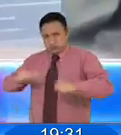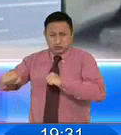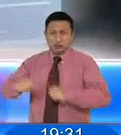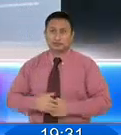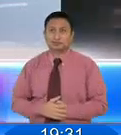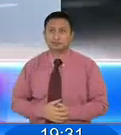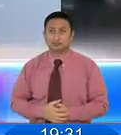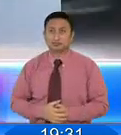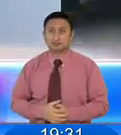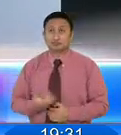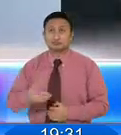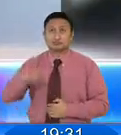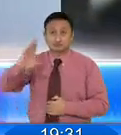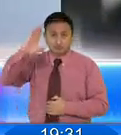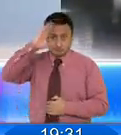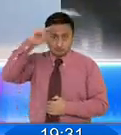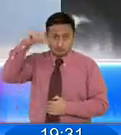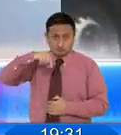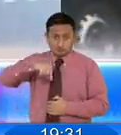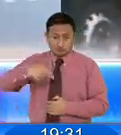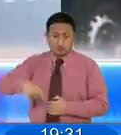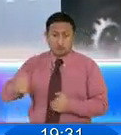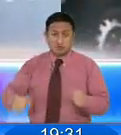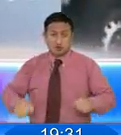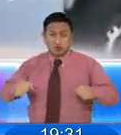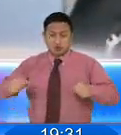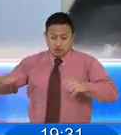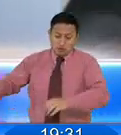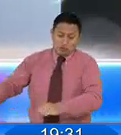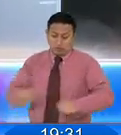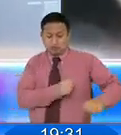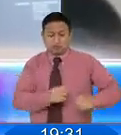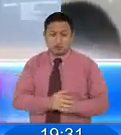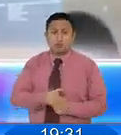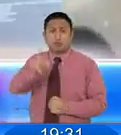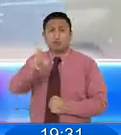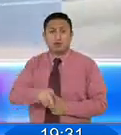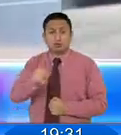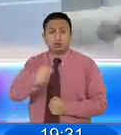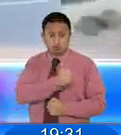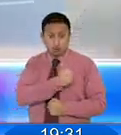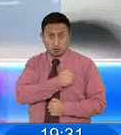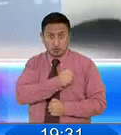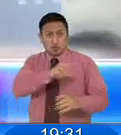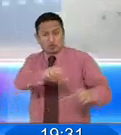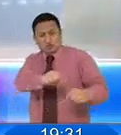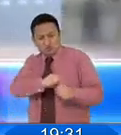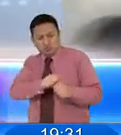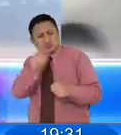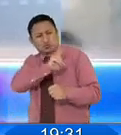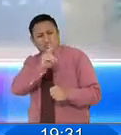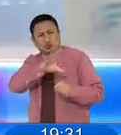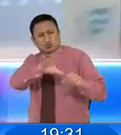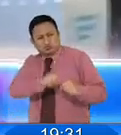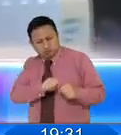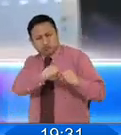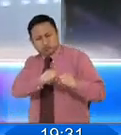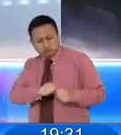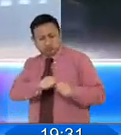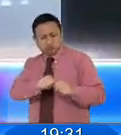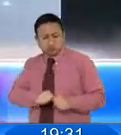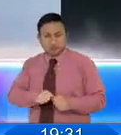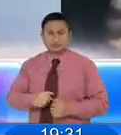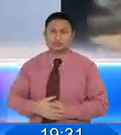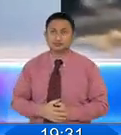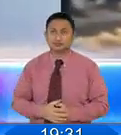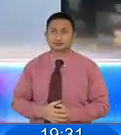Los uniformados se pretendían llevarse el triciclo mientras los dueños de la fruta se negaban a quedarse sin esa herramienta.